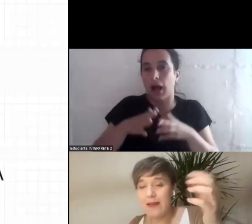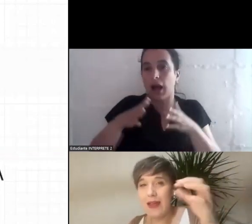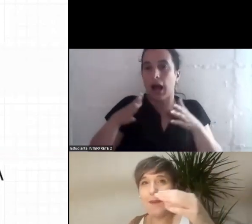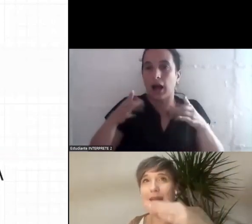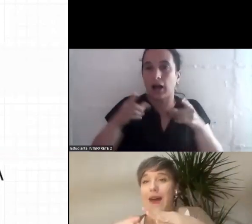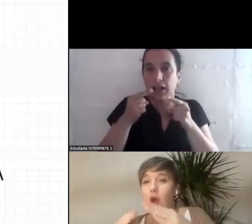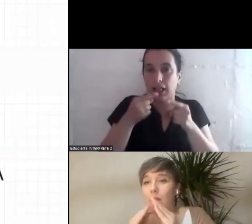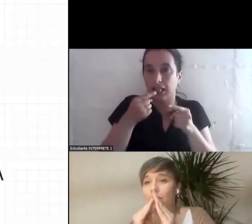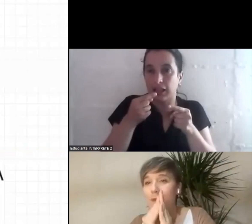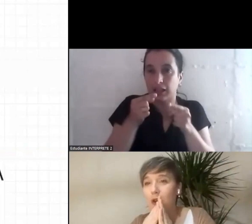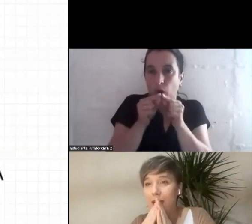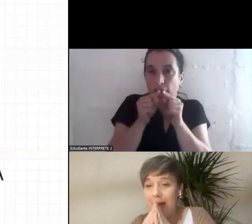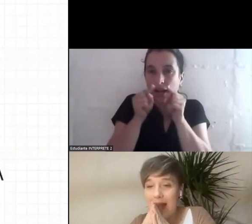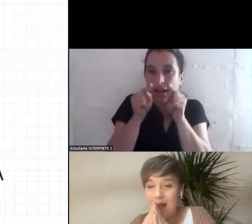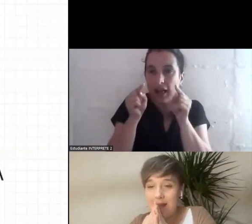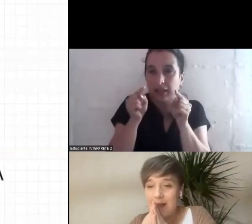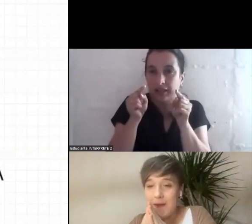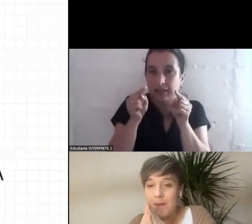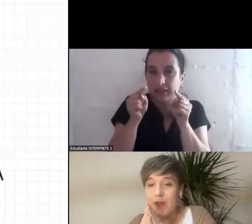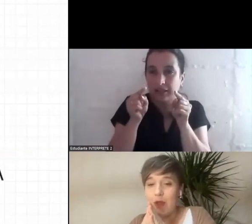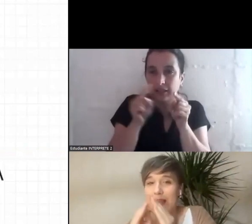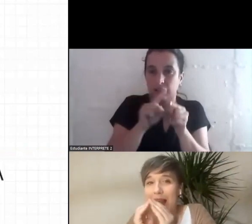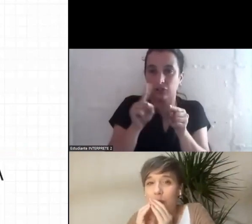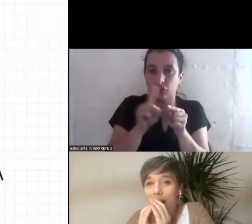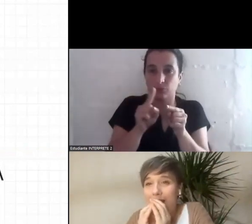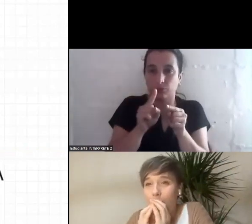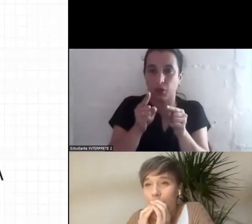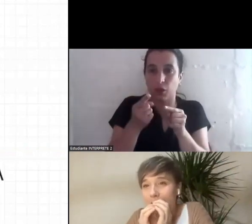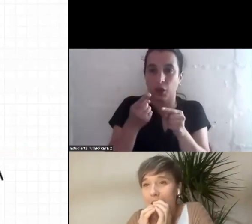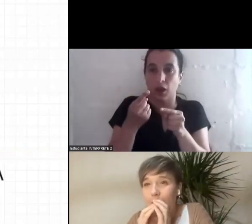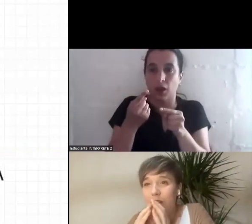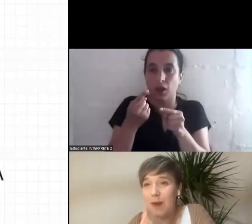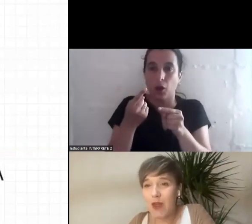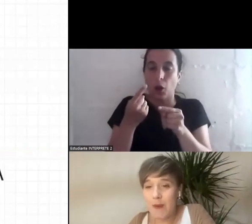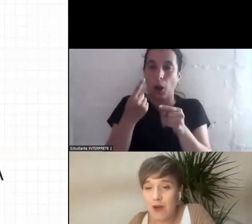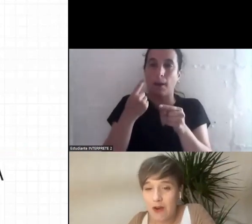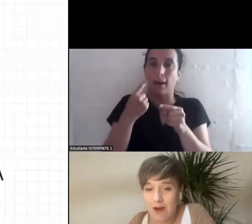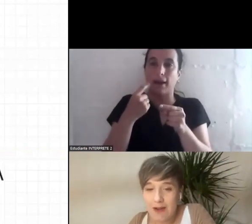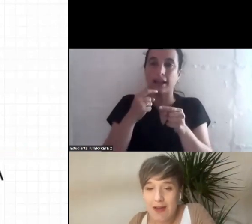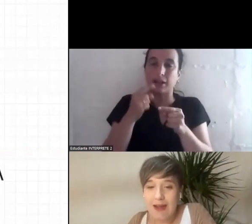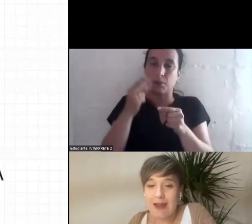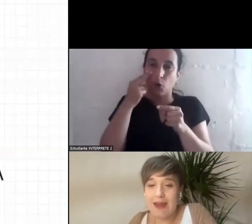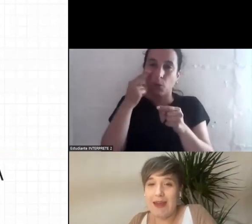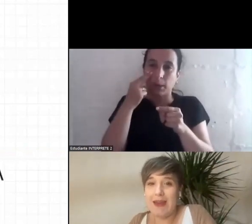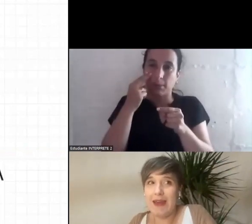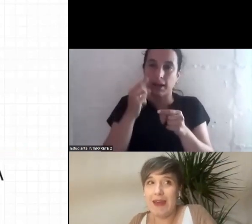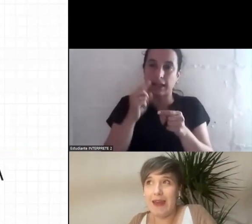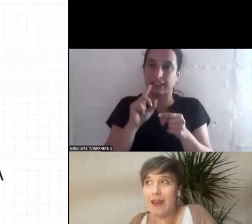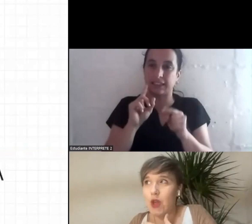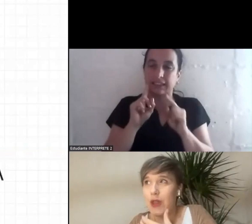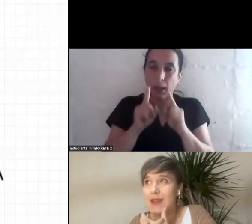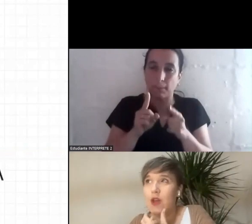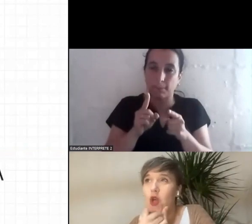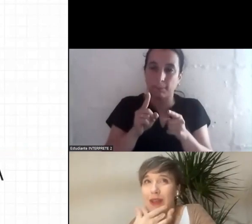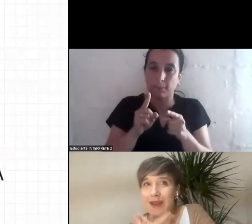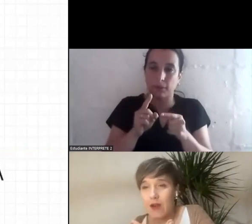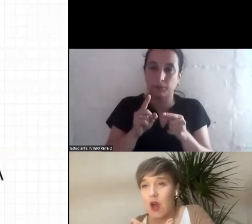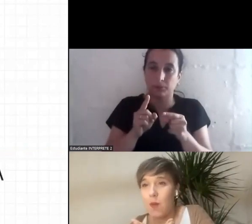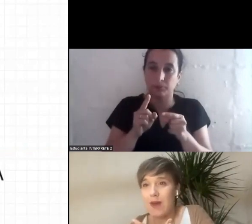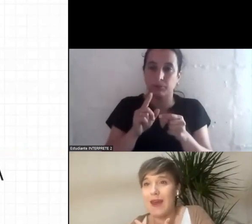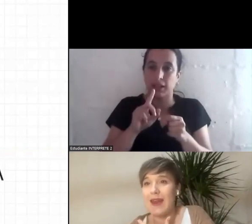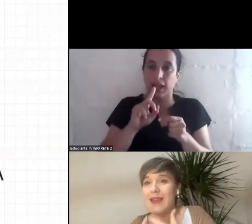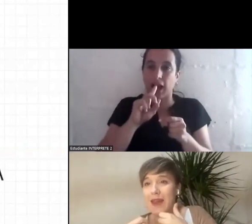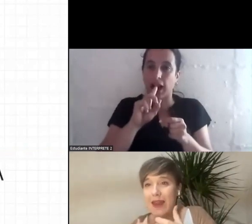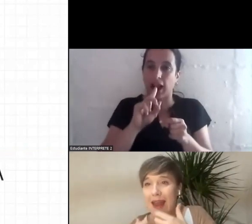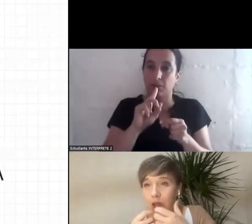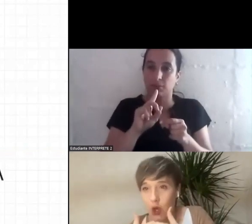Down tienen el paladar como forma ojival, entonces la lengua queda contenida en un espacio menor y entonces no se desarrolla